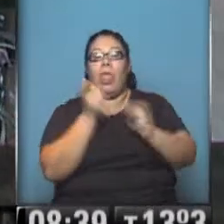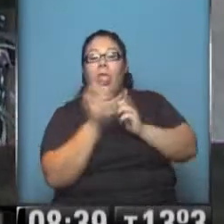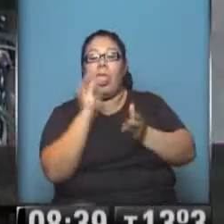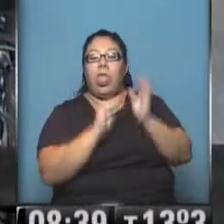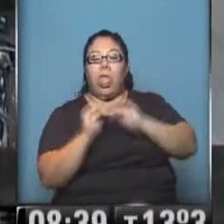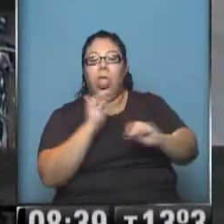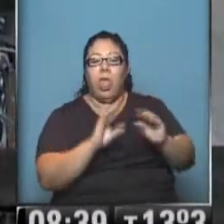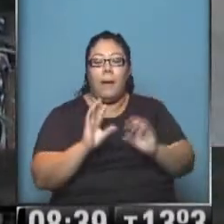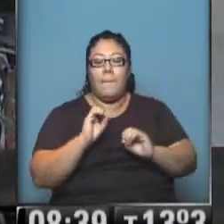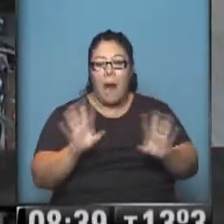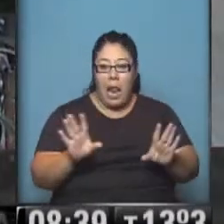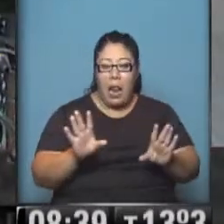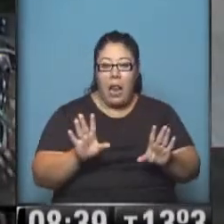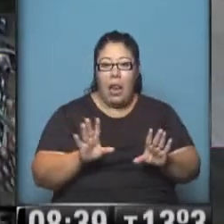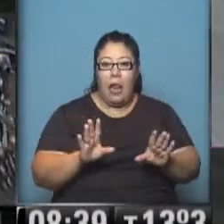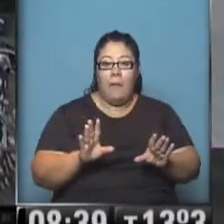la escena donde apareció fallecido al fiscal